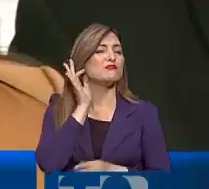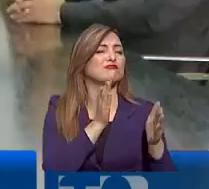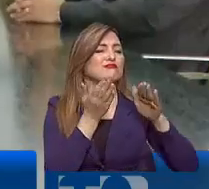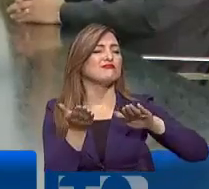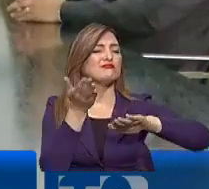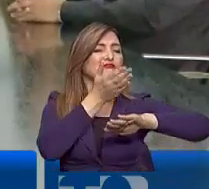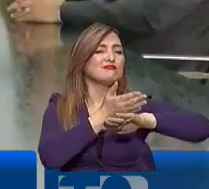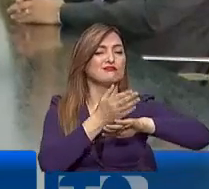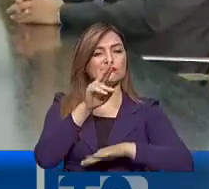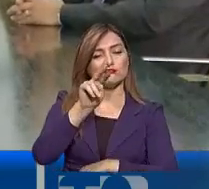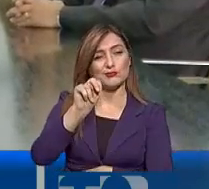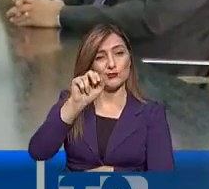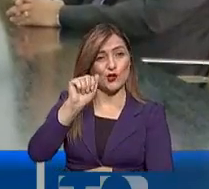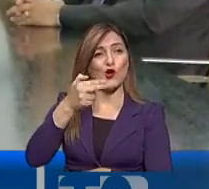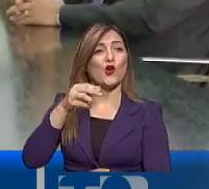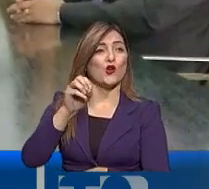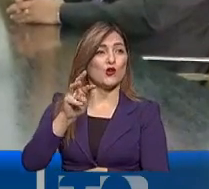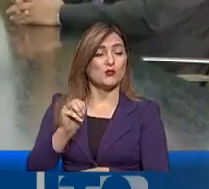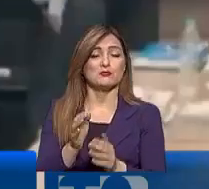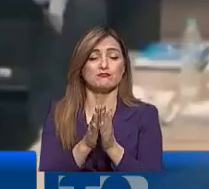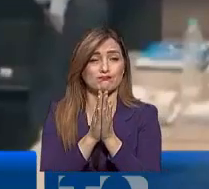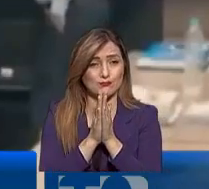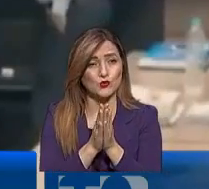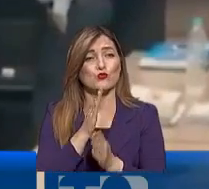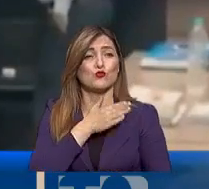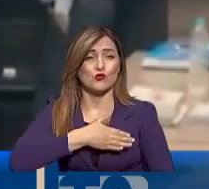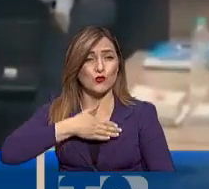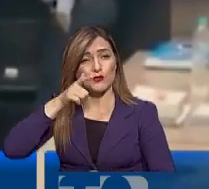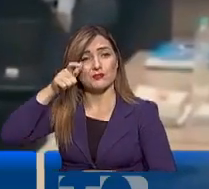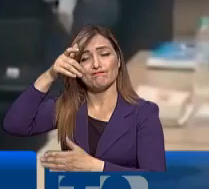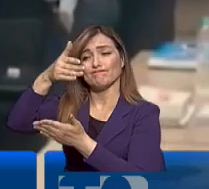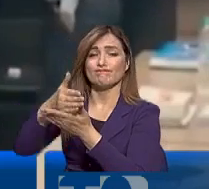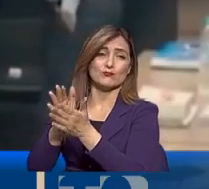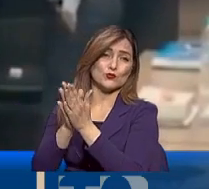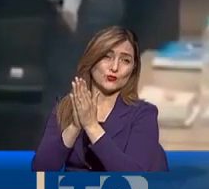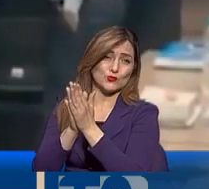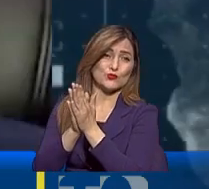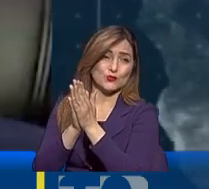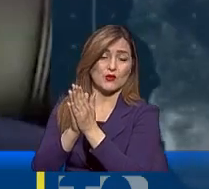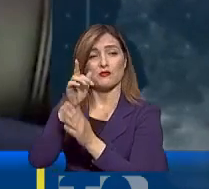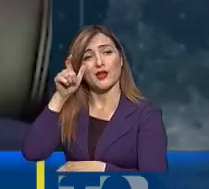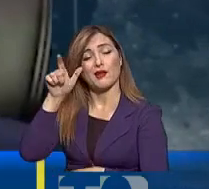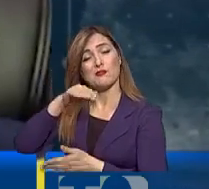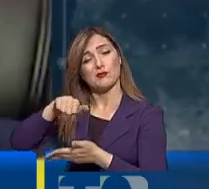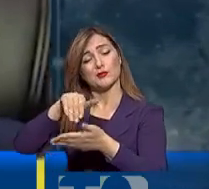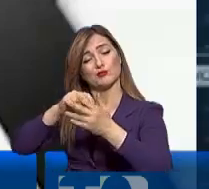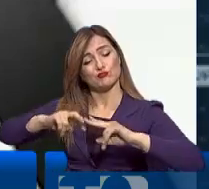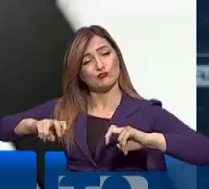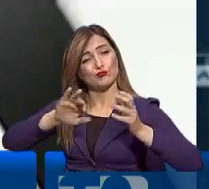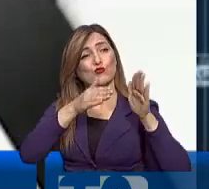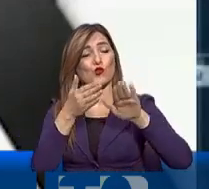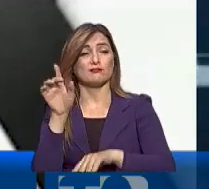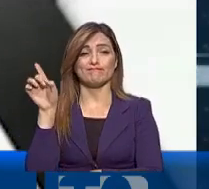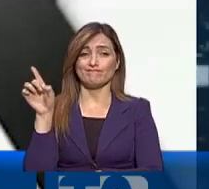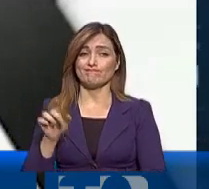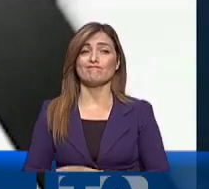de la Judicatura escuchó su pedido y volvió a poner en vigencia la suspensión del fiscal manabita Juan Carlos Izquierdo, quien es investigado por la muerte